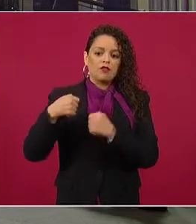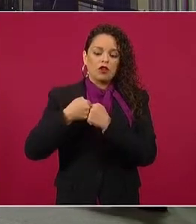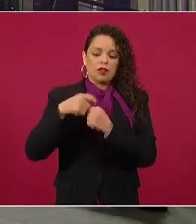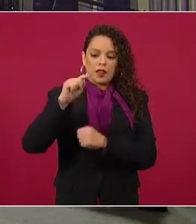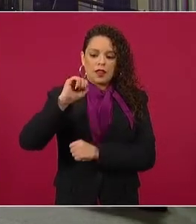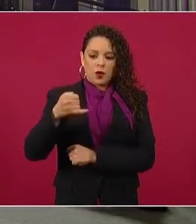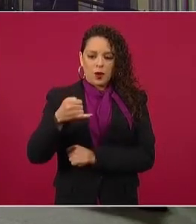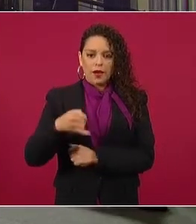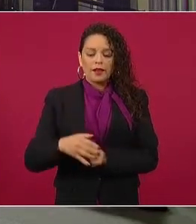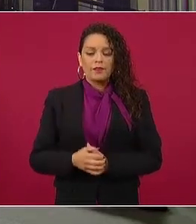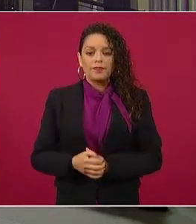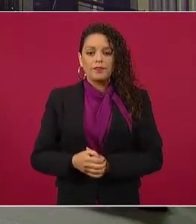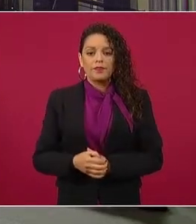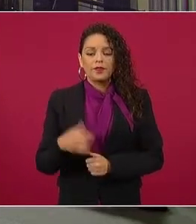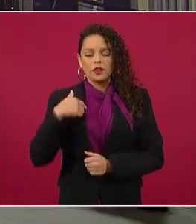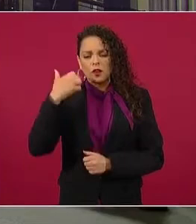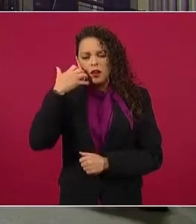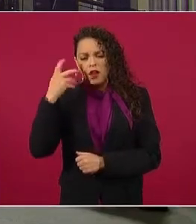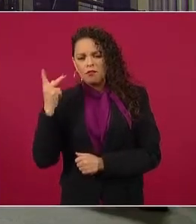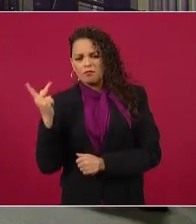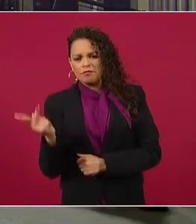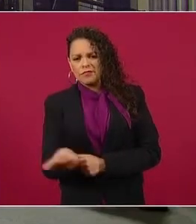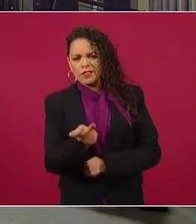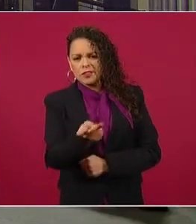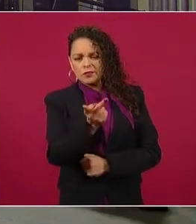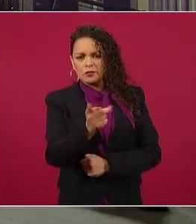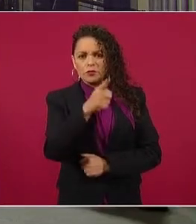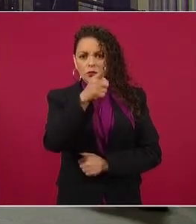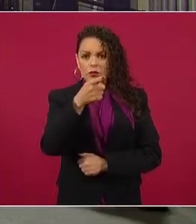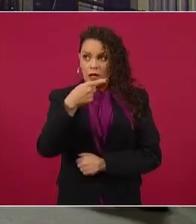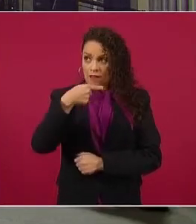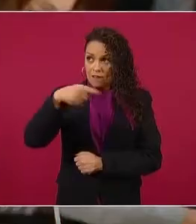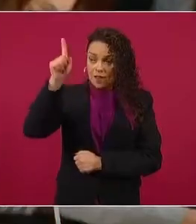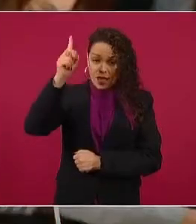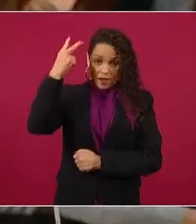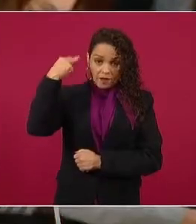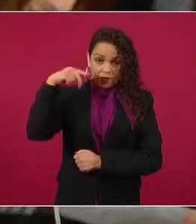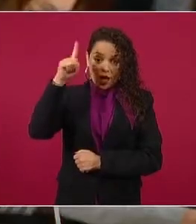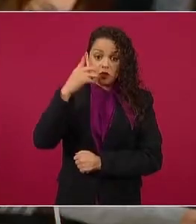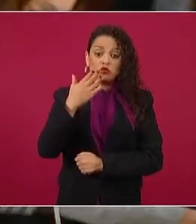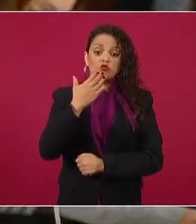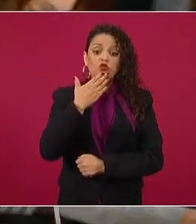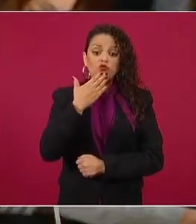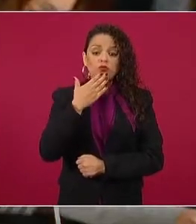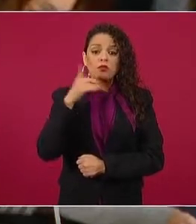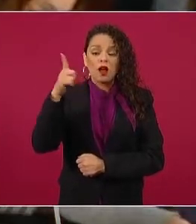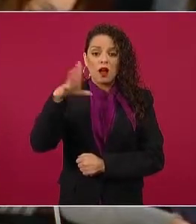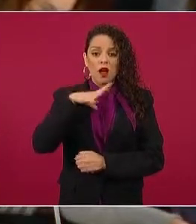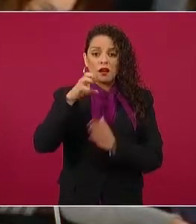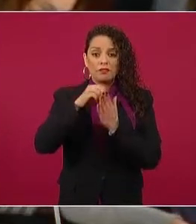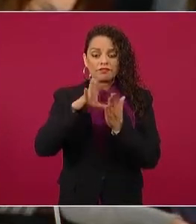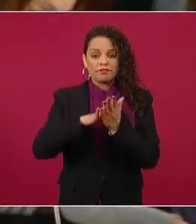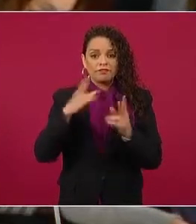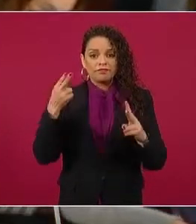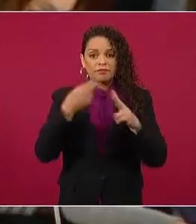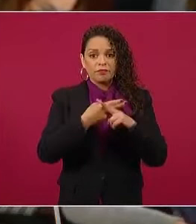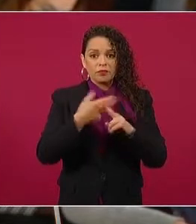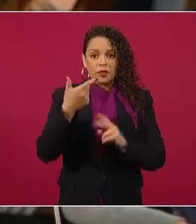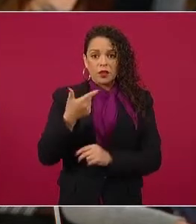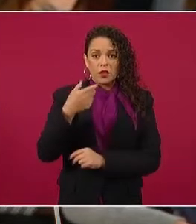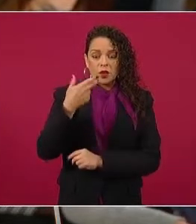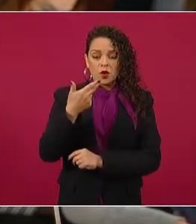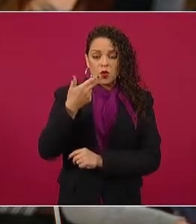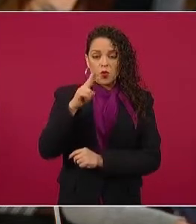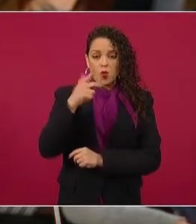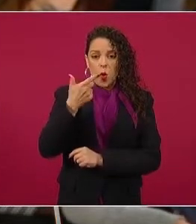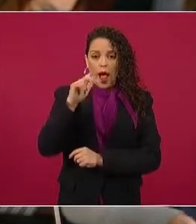Tijuana. Presidente, preguntarle, ahora que va a la gira a Sonora, en Sonora se han registrado homicidios en Guaymas, el asesinato de 2